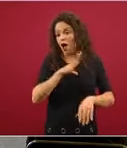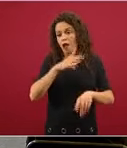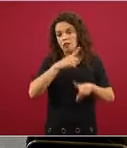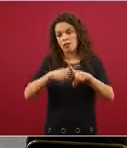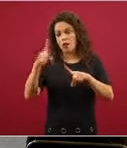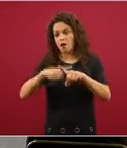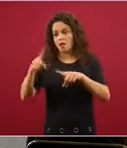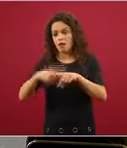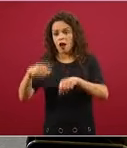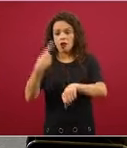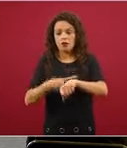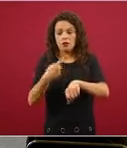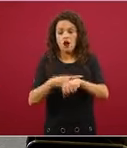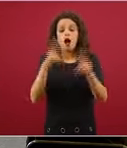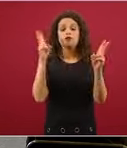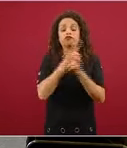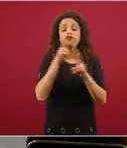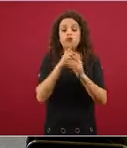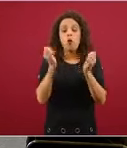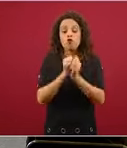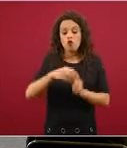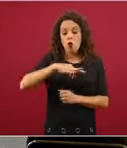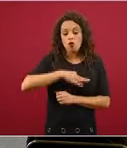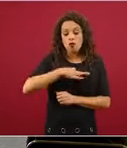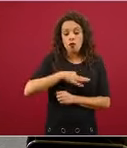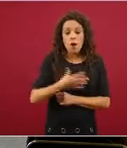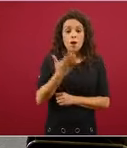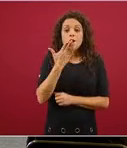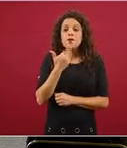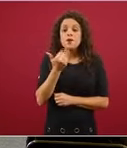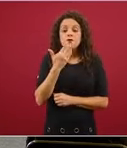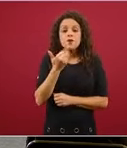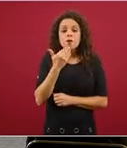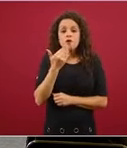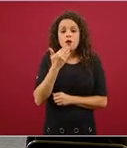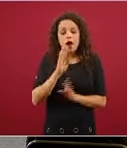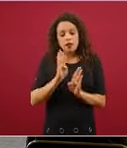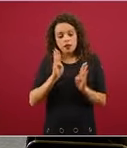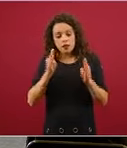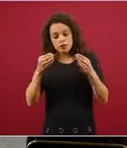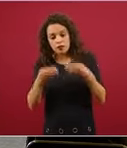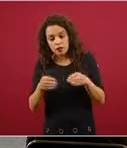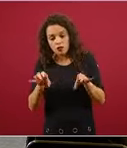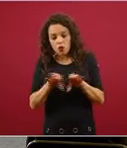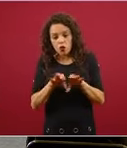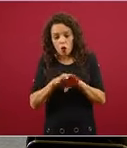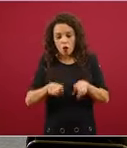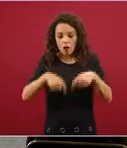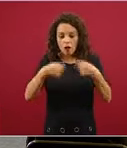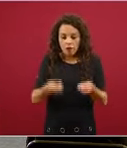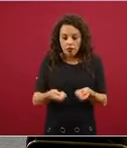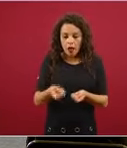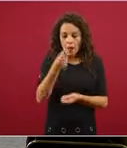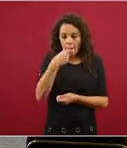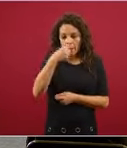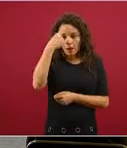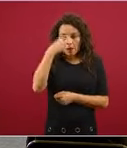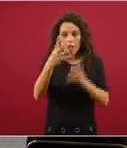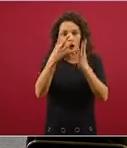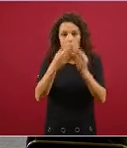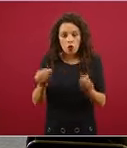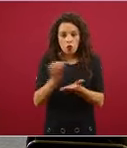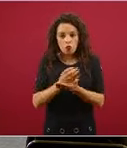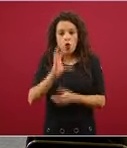respiratorias, infecciosas, que no tienen un tratamiento específico o alguna vacuna